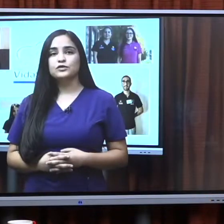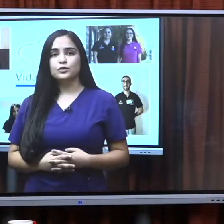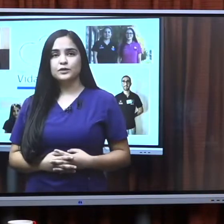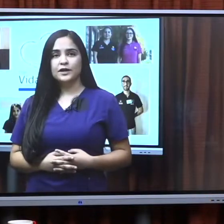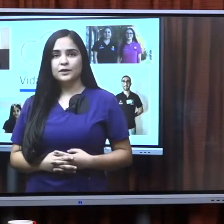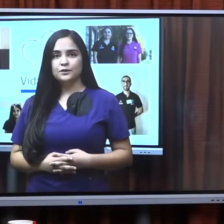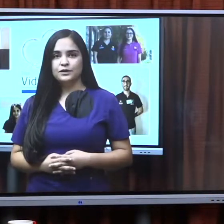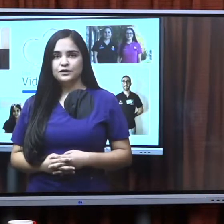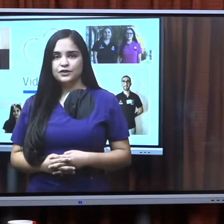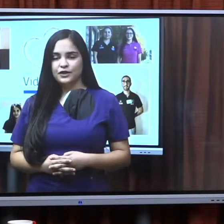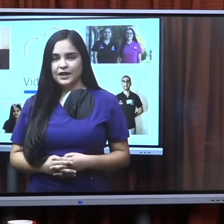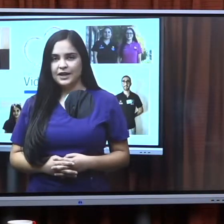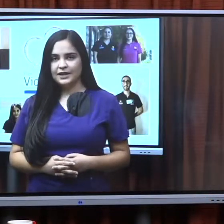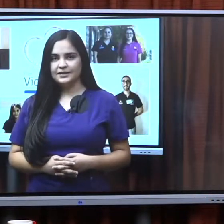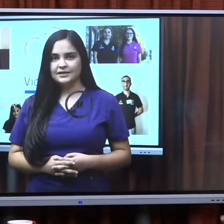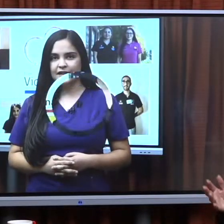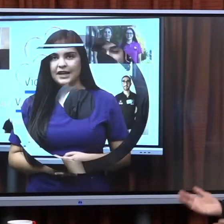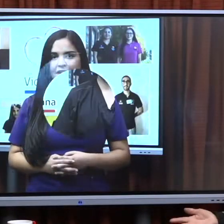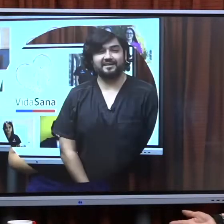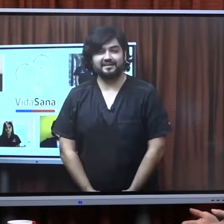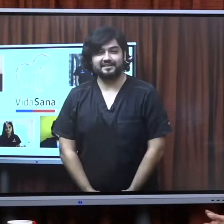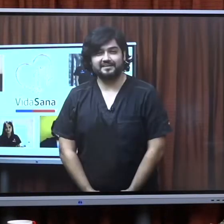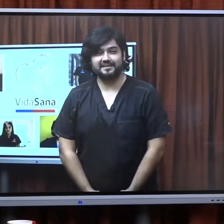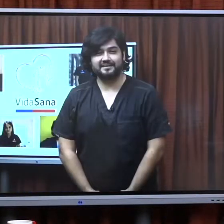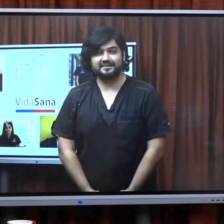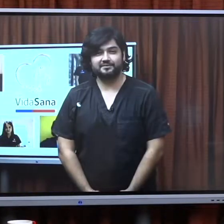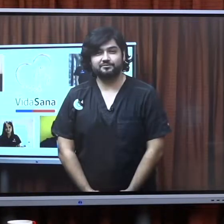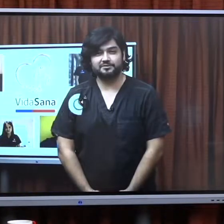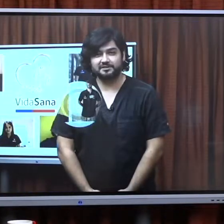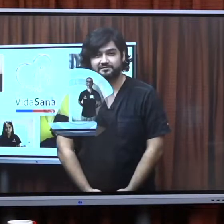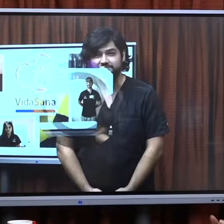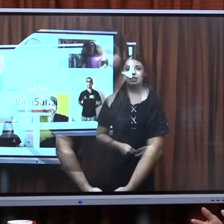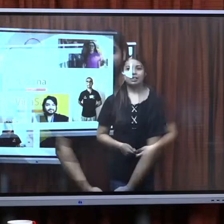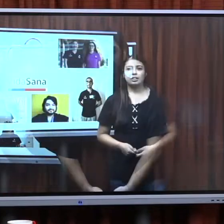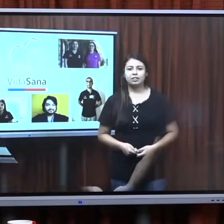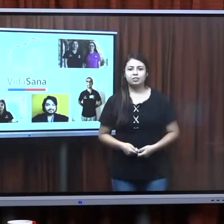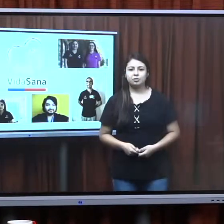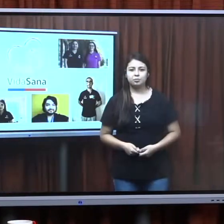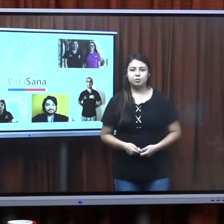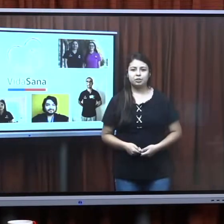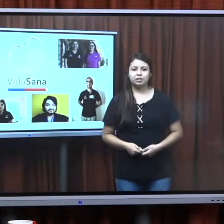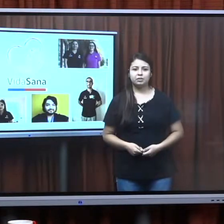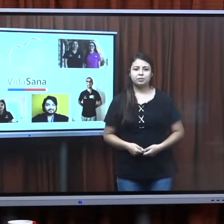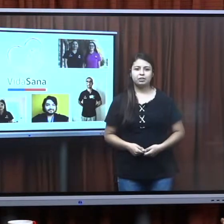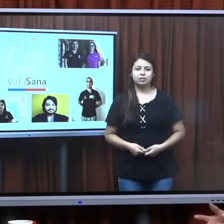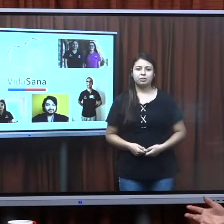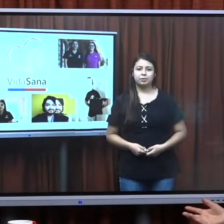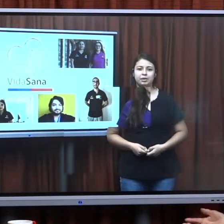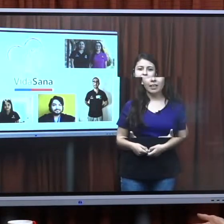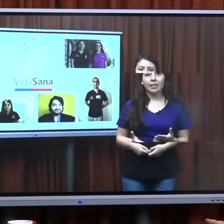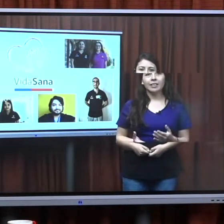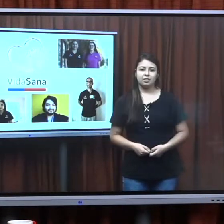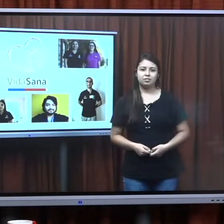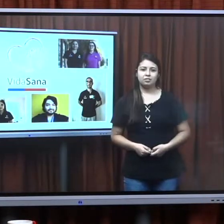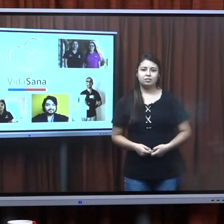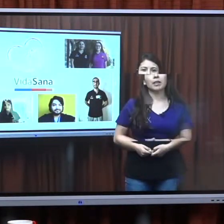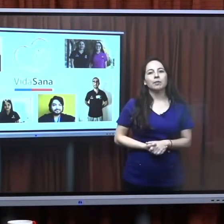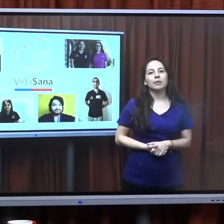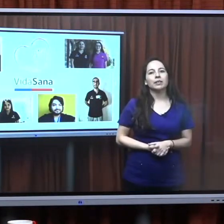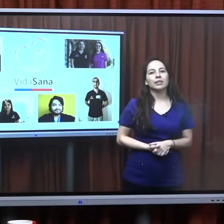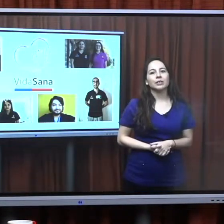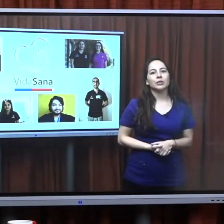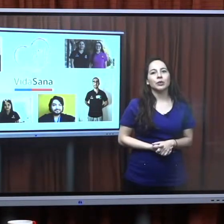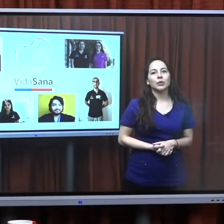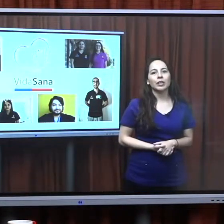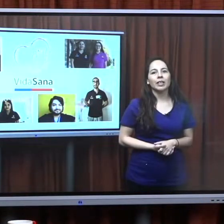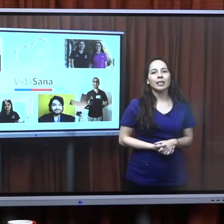innumerables estudiantes han podido mejorar sus condiciones y calidad de vida, lo que por supuesto a mí me provoca